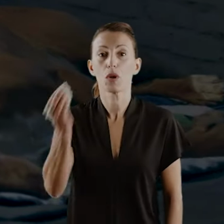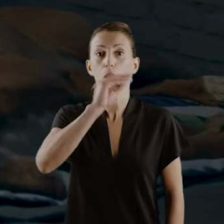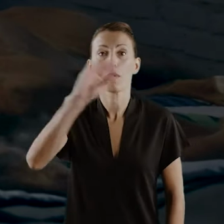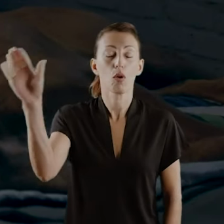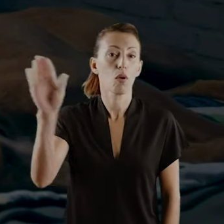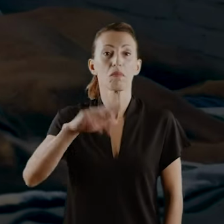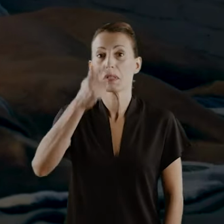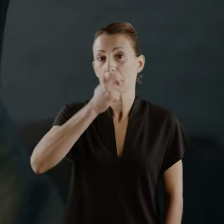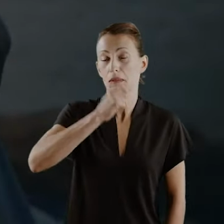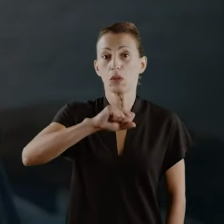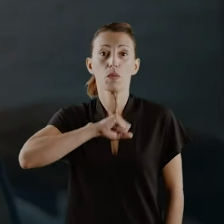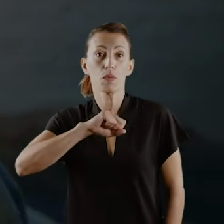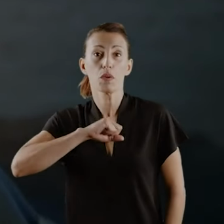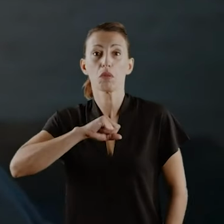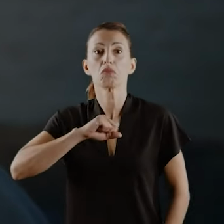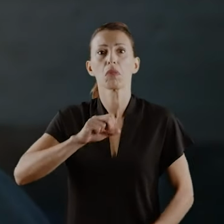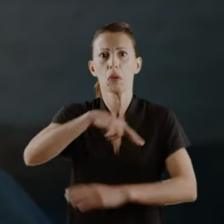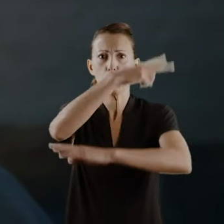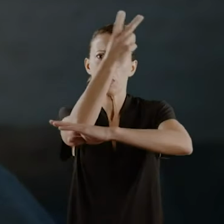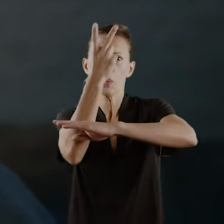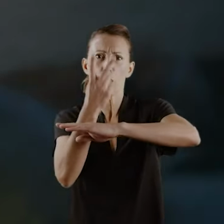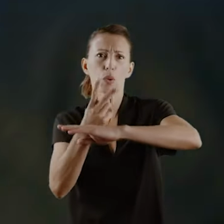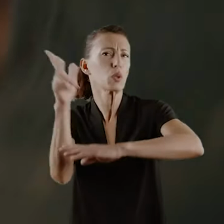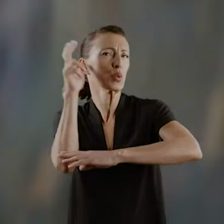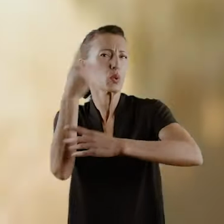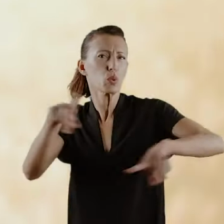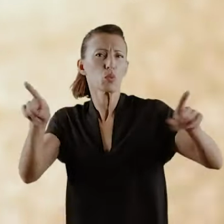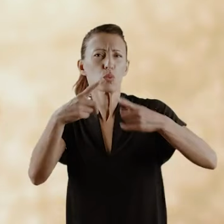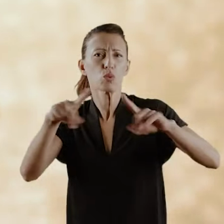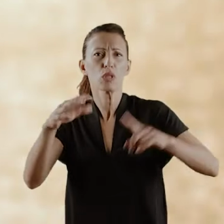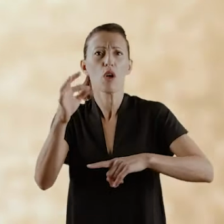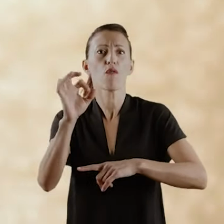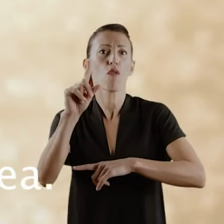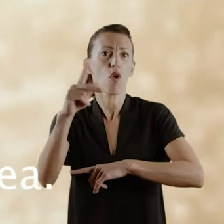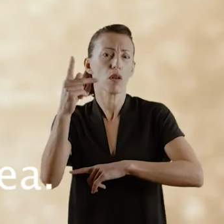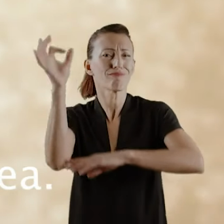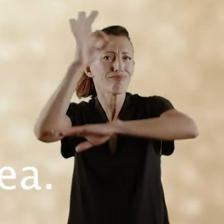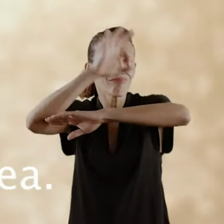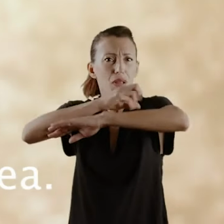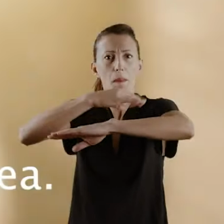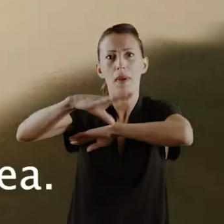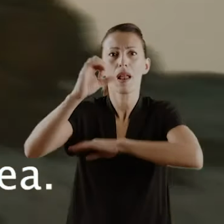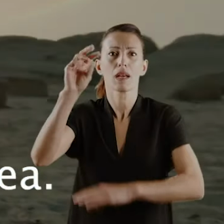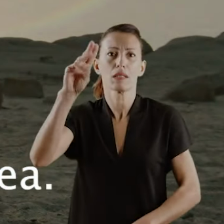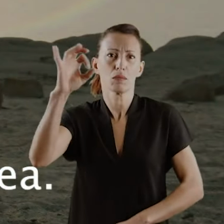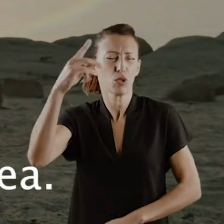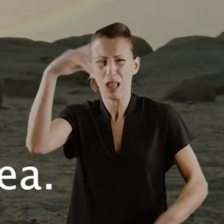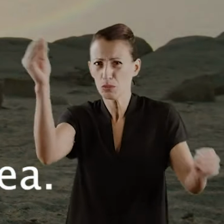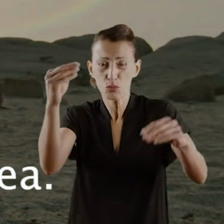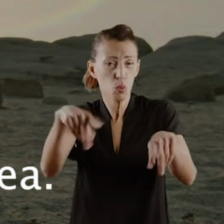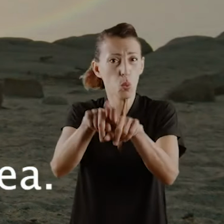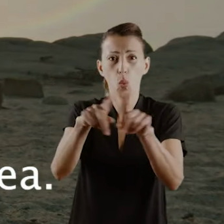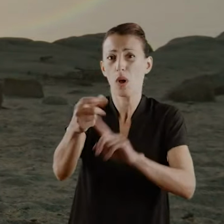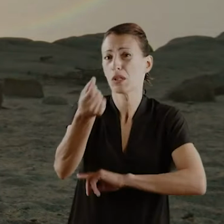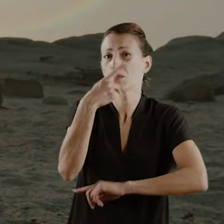lo mejor contra la gripe o el resfriado es hacer el pino, escuchando música folk al atardecer en el mar